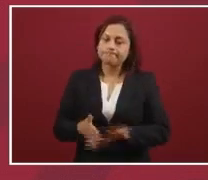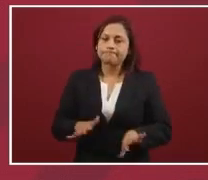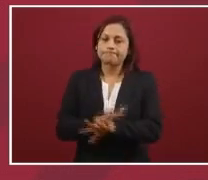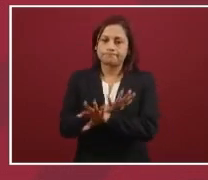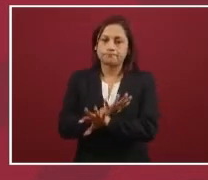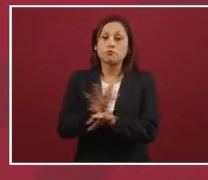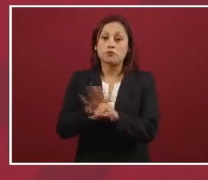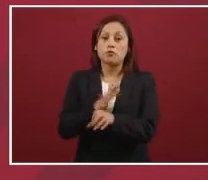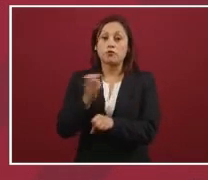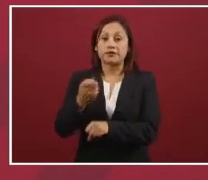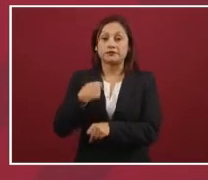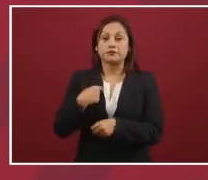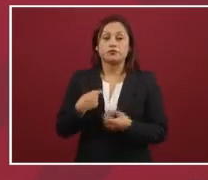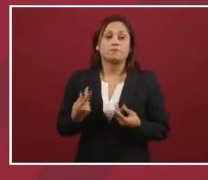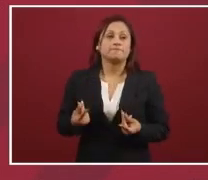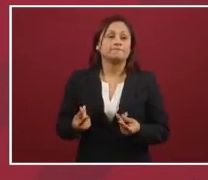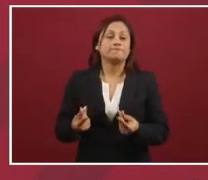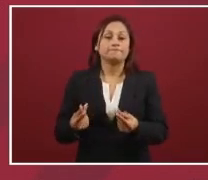repito,